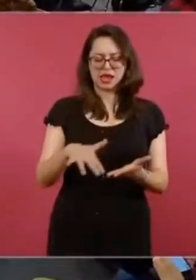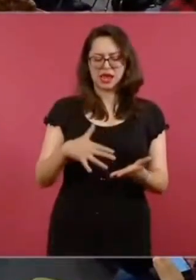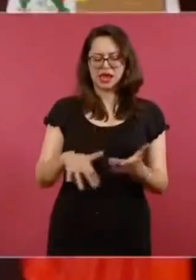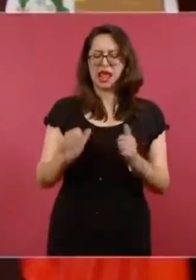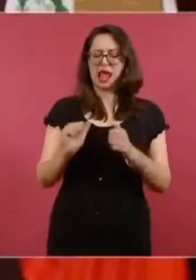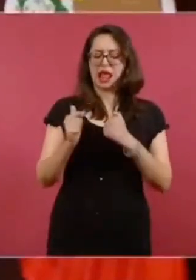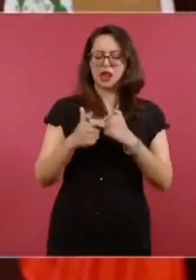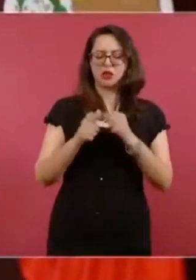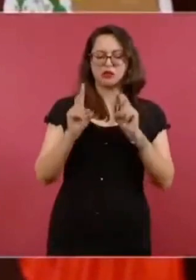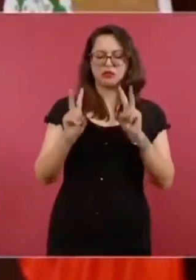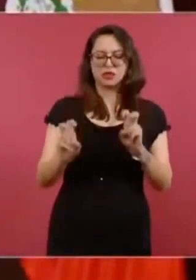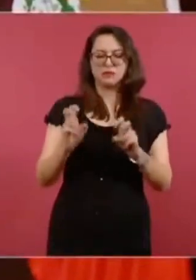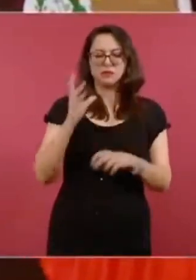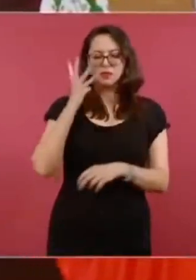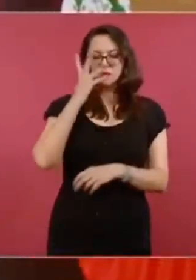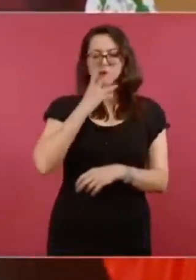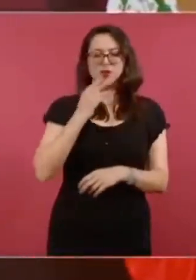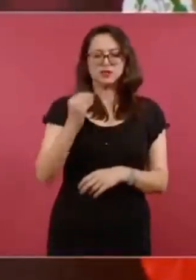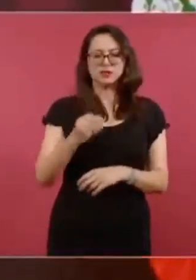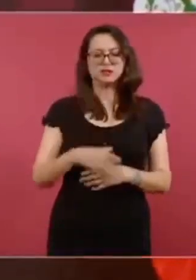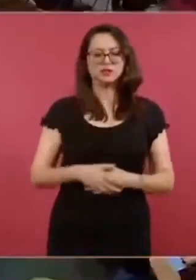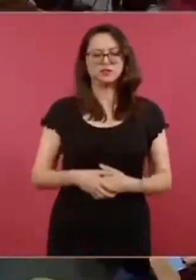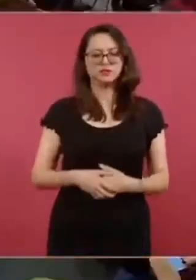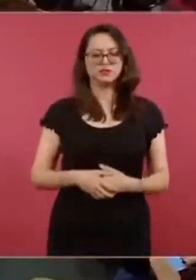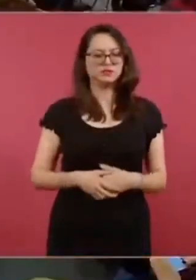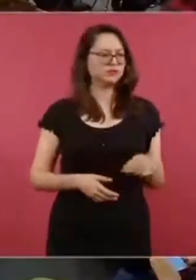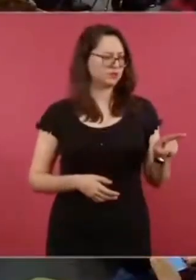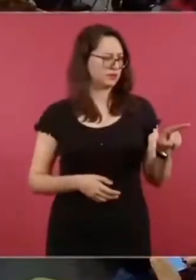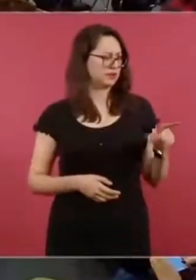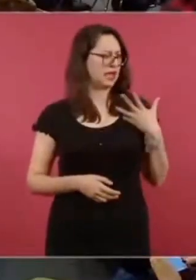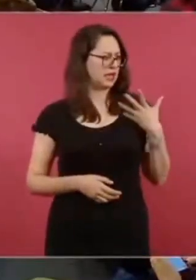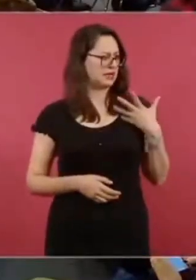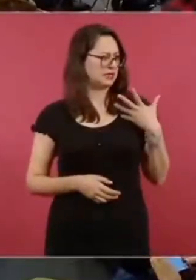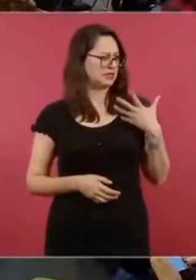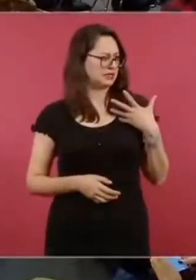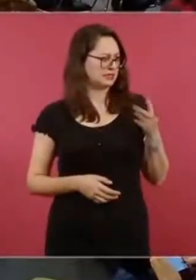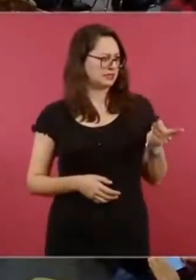Ah, ponlo ahí. Ah, bueno, este es el